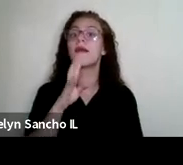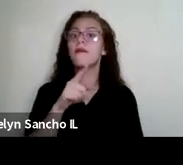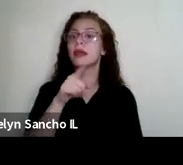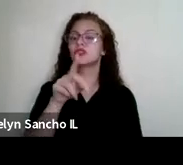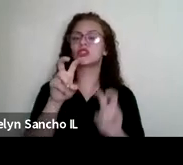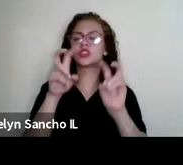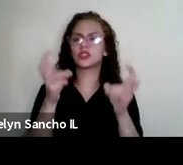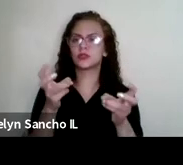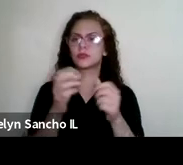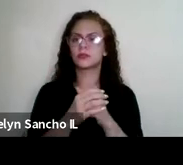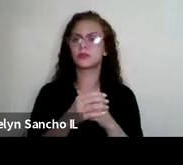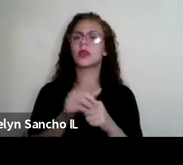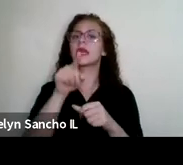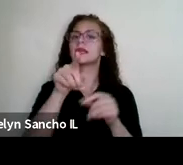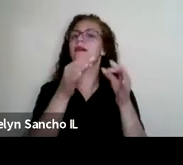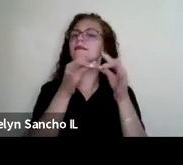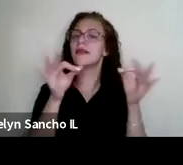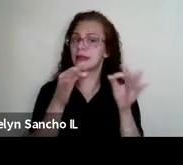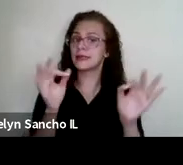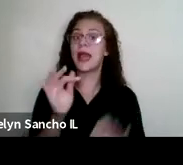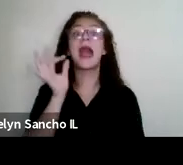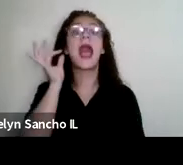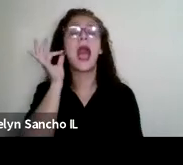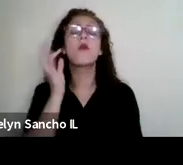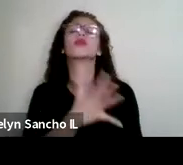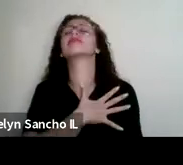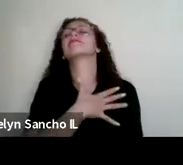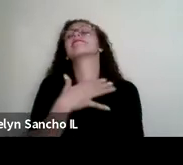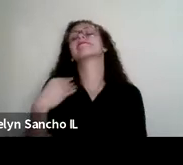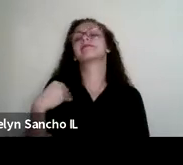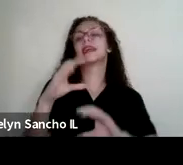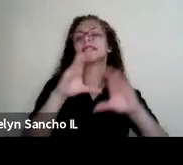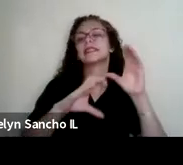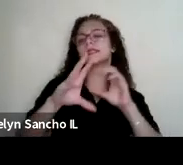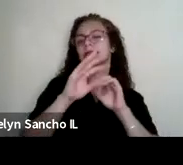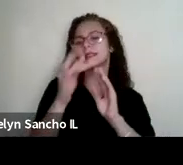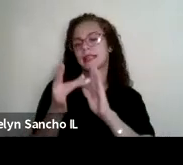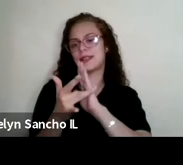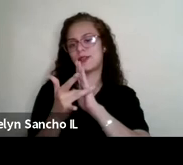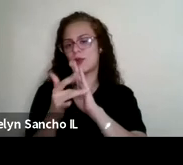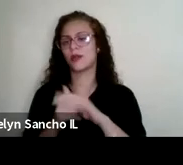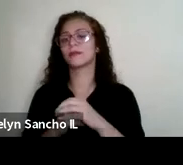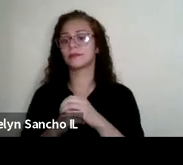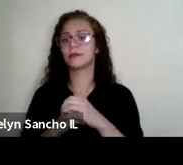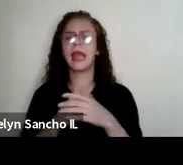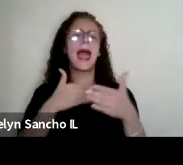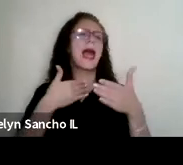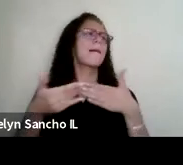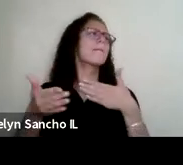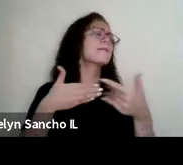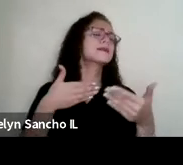tema desde esta frase: a las mujeres nos encanta la ciencia y la tecnología, a pesar de